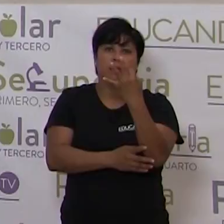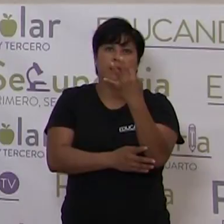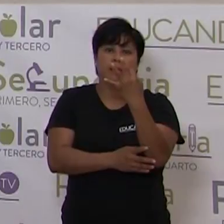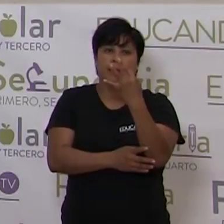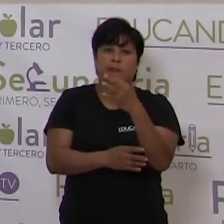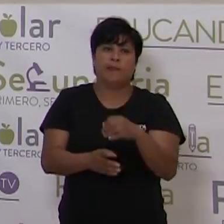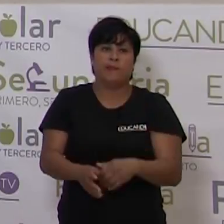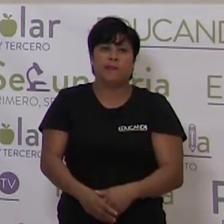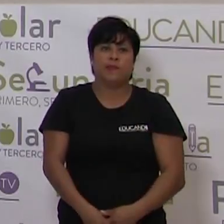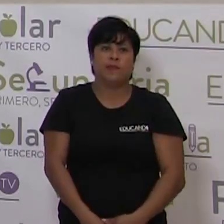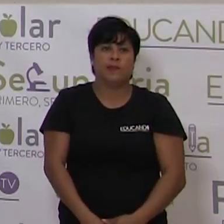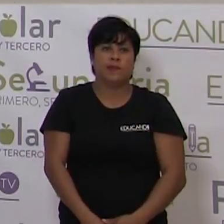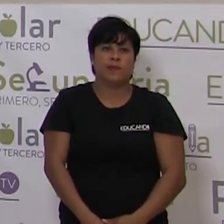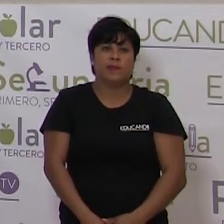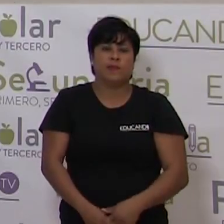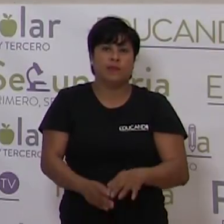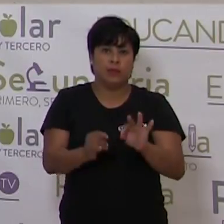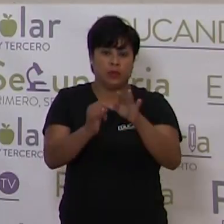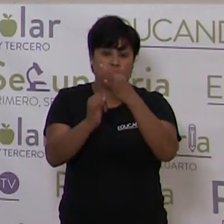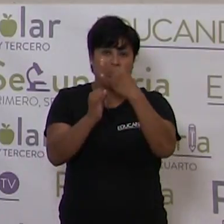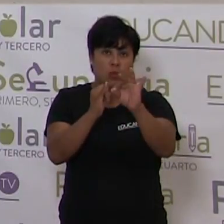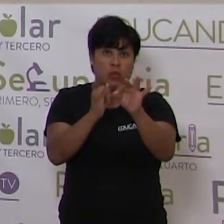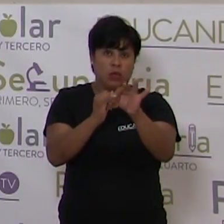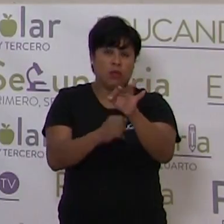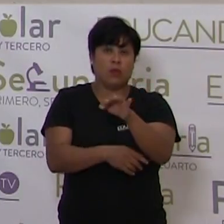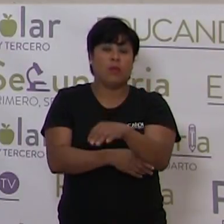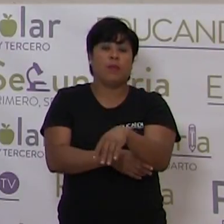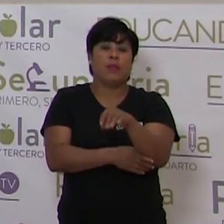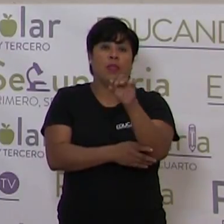23. Y por último,